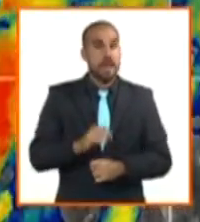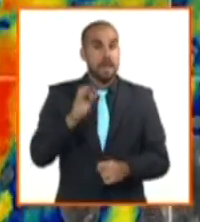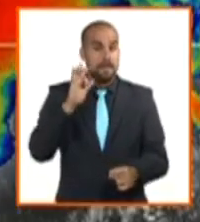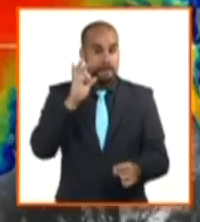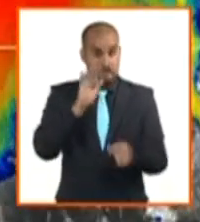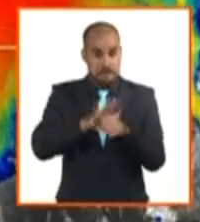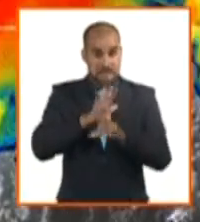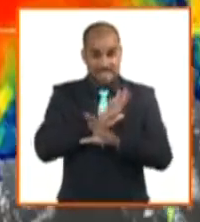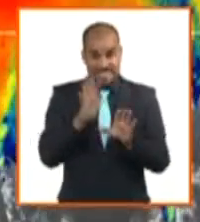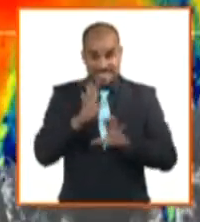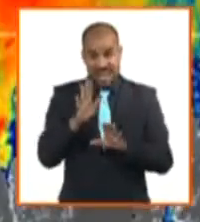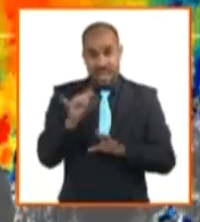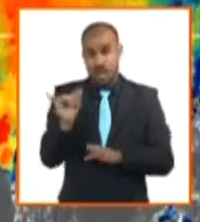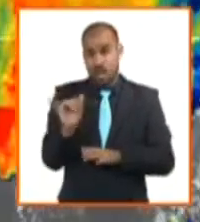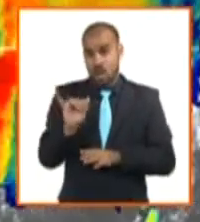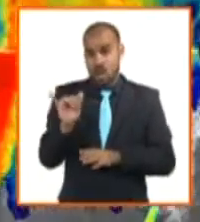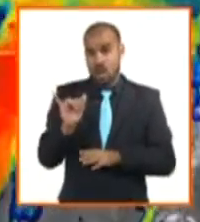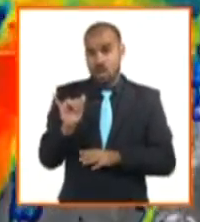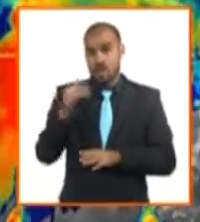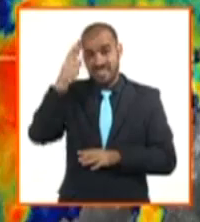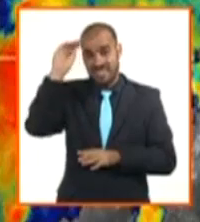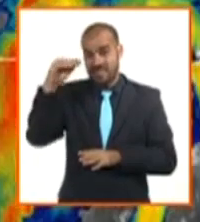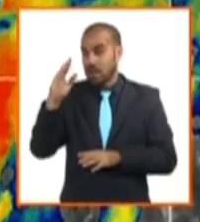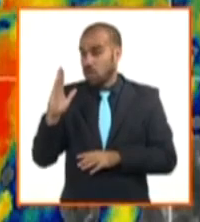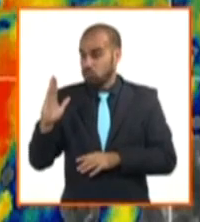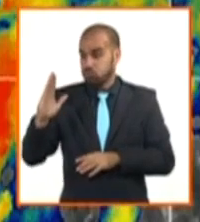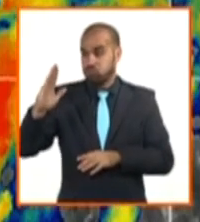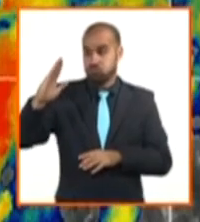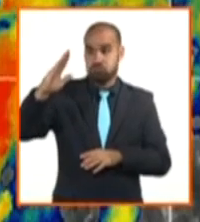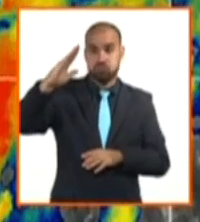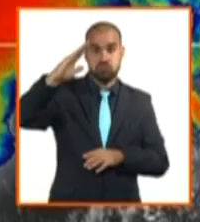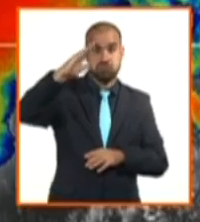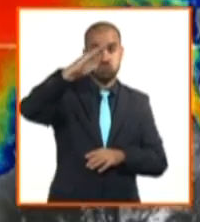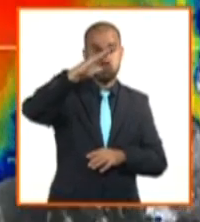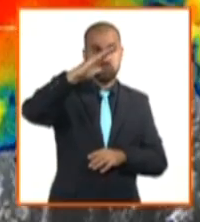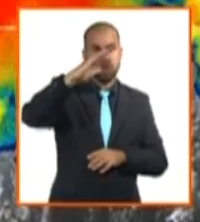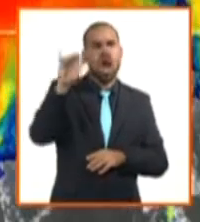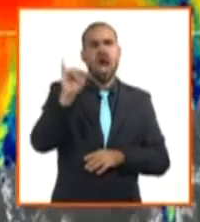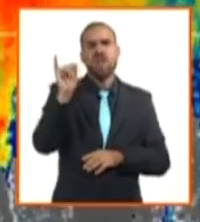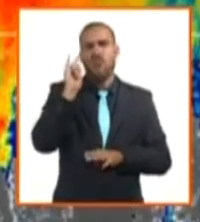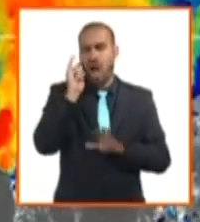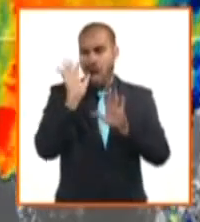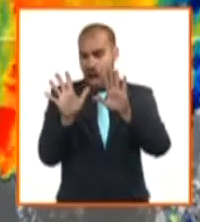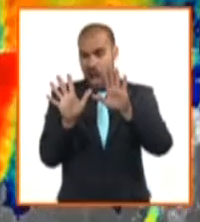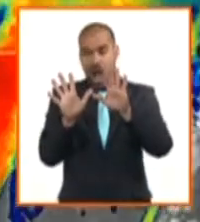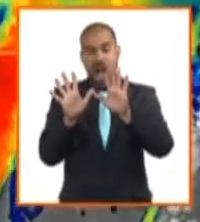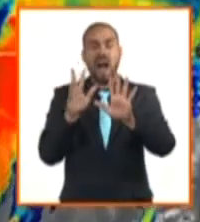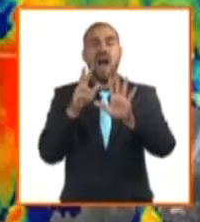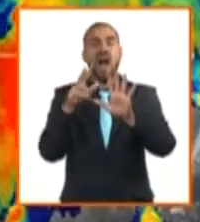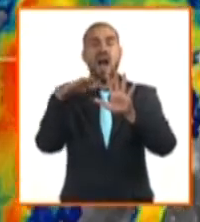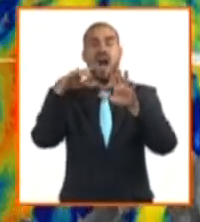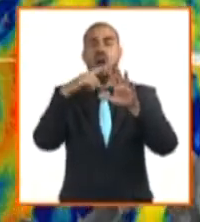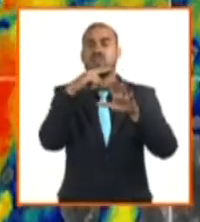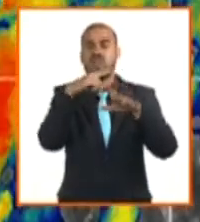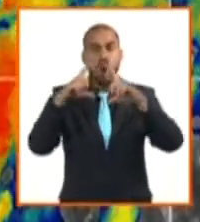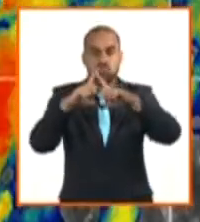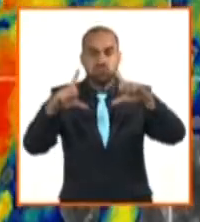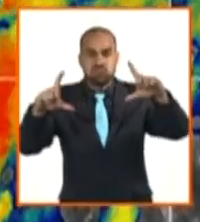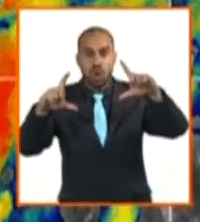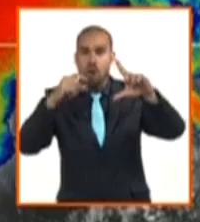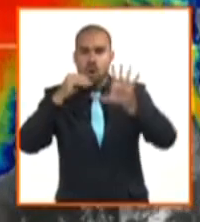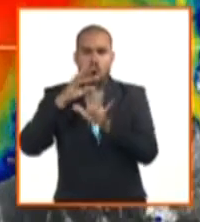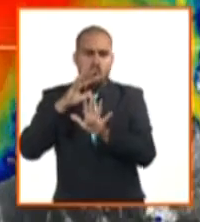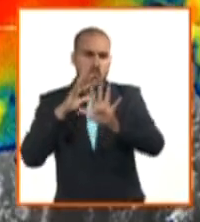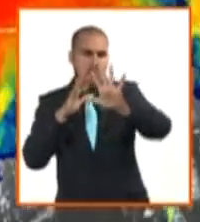esa nubosidad con lluvia fuerte más hacia el norte pudiera formarse una depresión o una tormenta